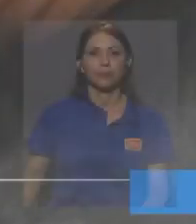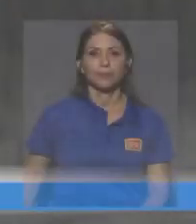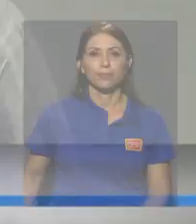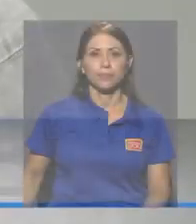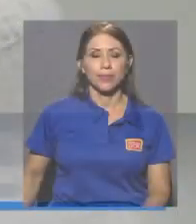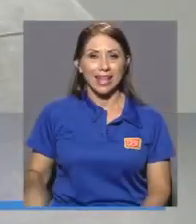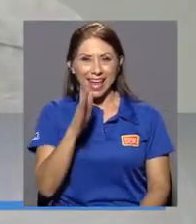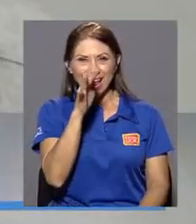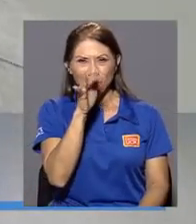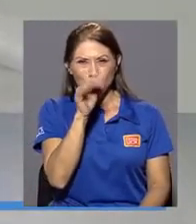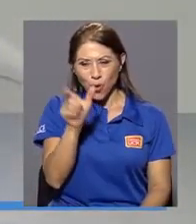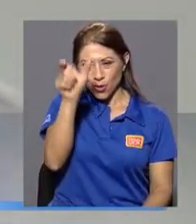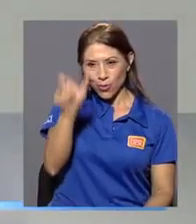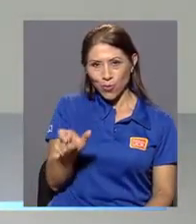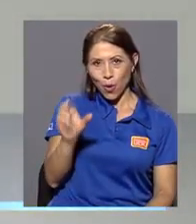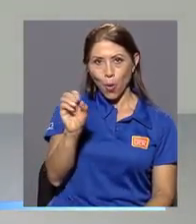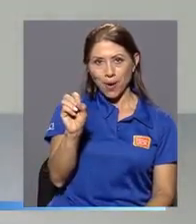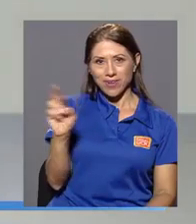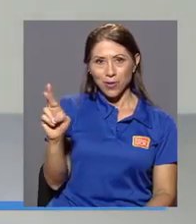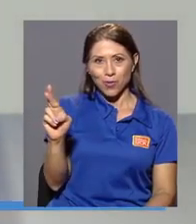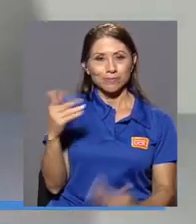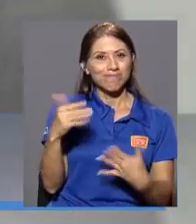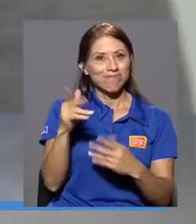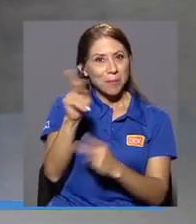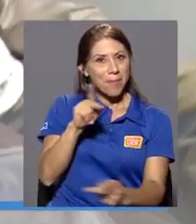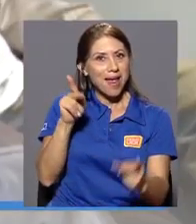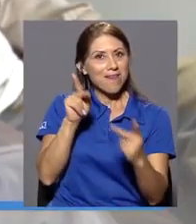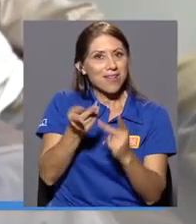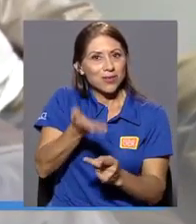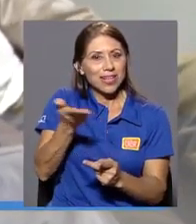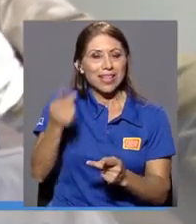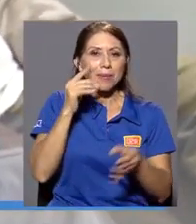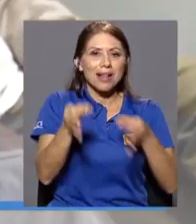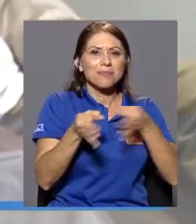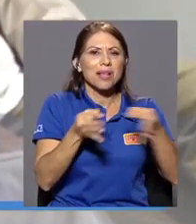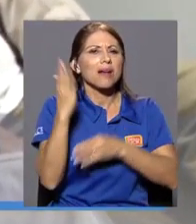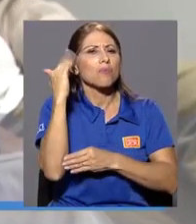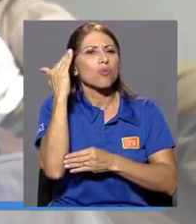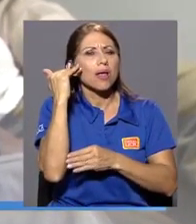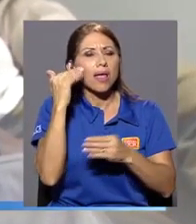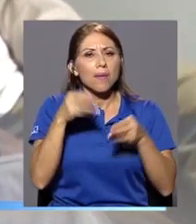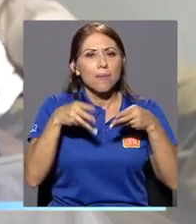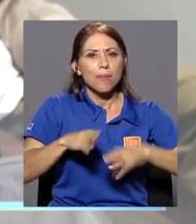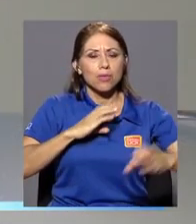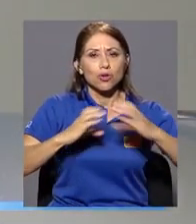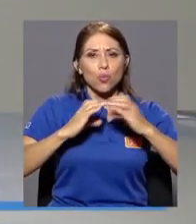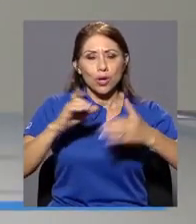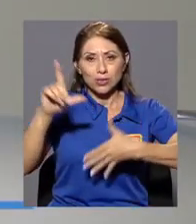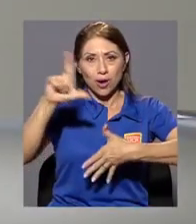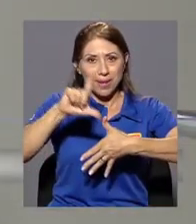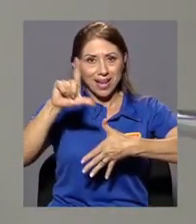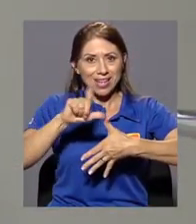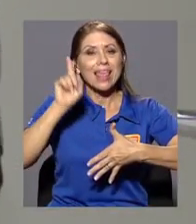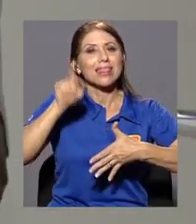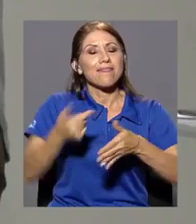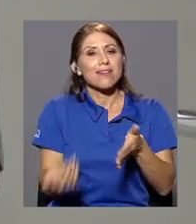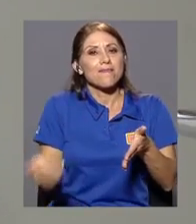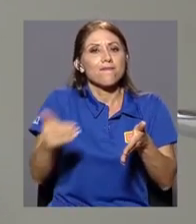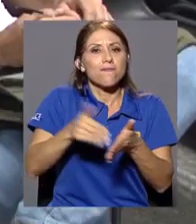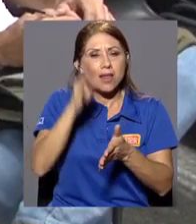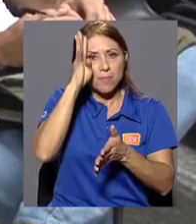El humor de Omar Rincón fue el ingrediente perfecto para explicar las razones del por qué los medios de comunicación en América Latina deben